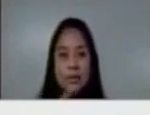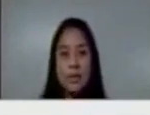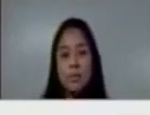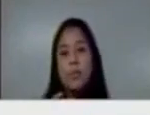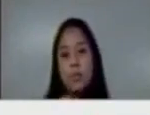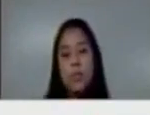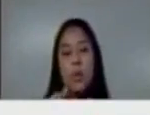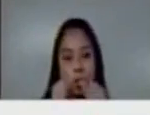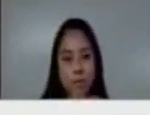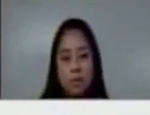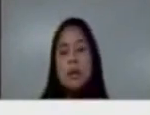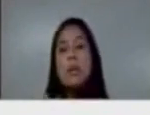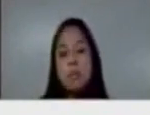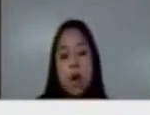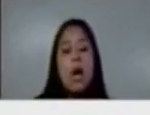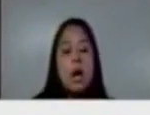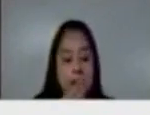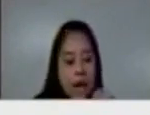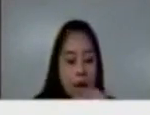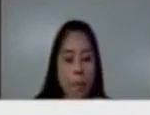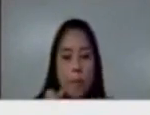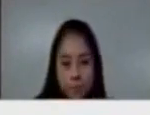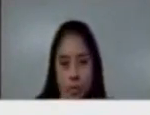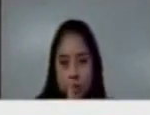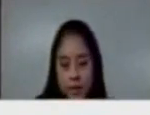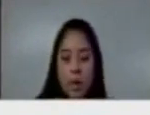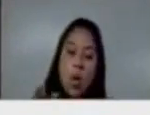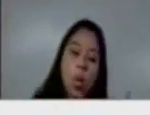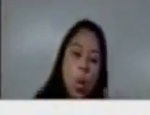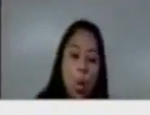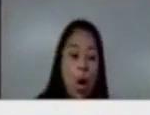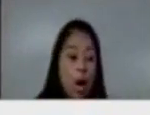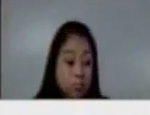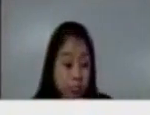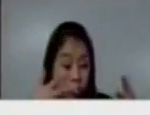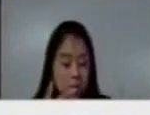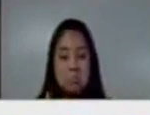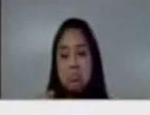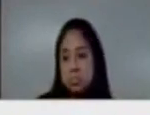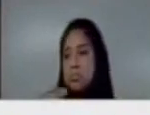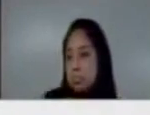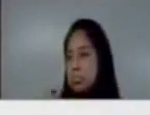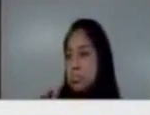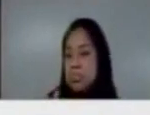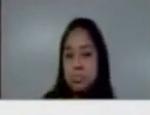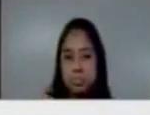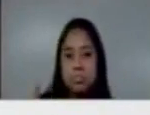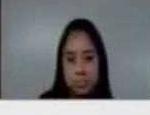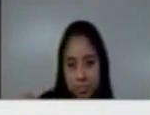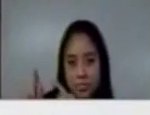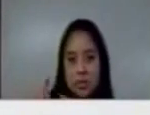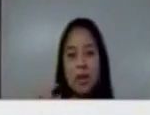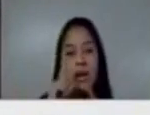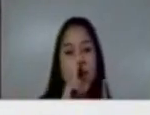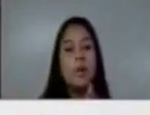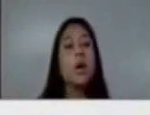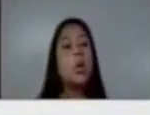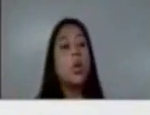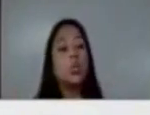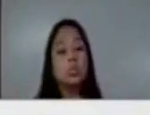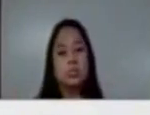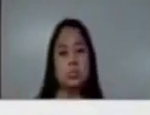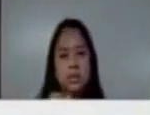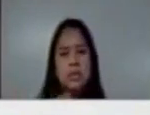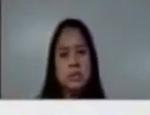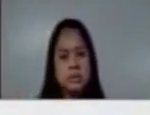el autoconsumo, así como la comercialización de excedentes. Los dos países hemos realizado acciones para endurecer